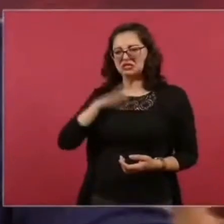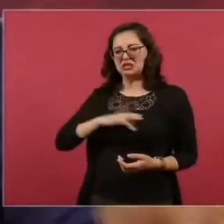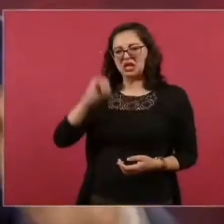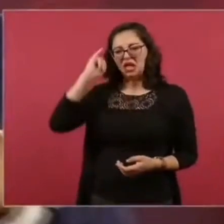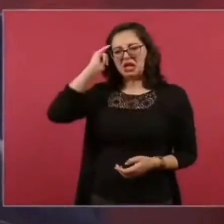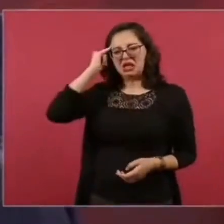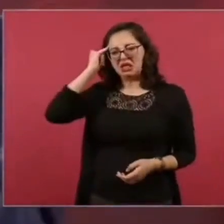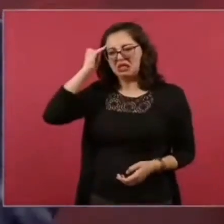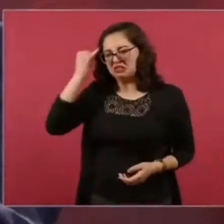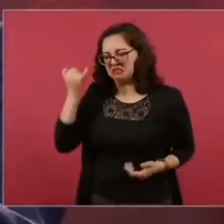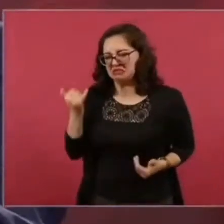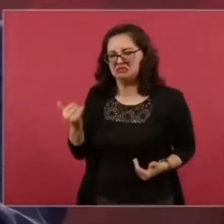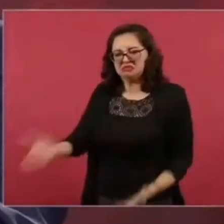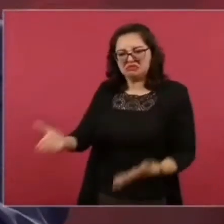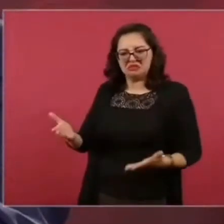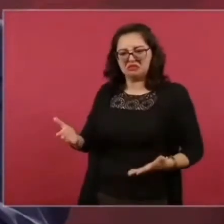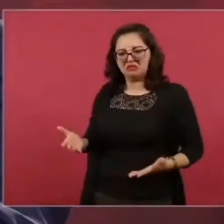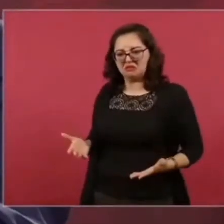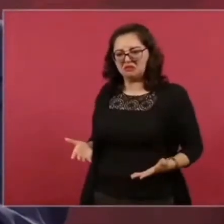indio patarrajada.